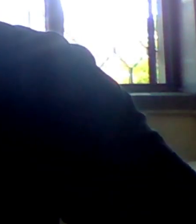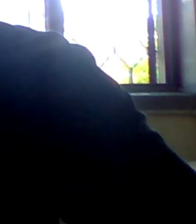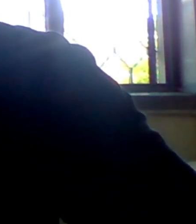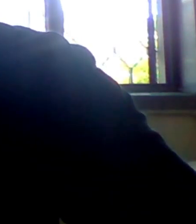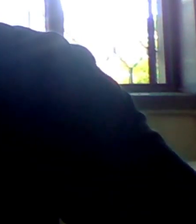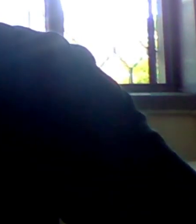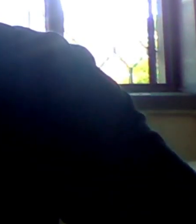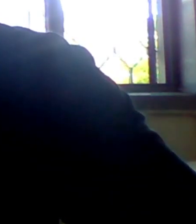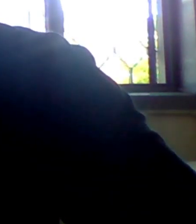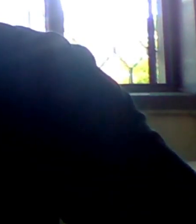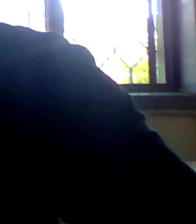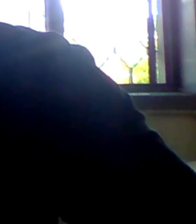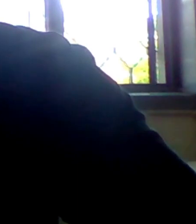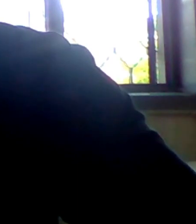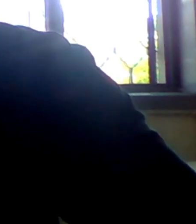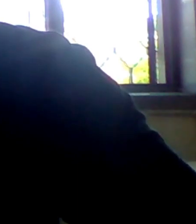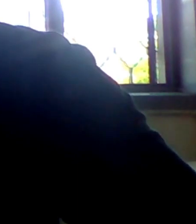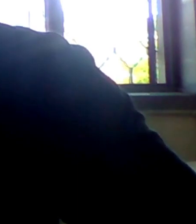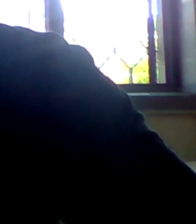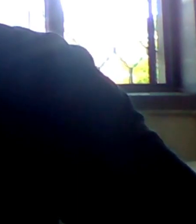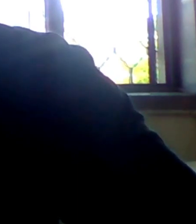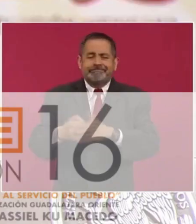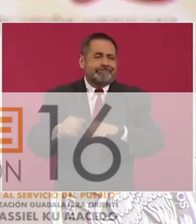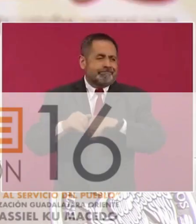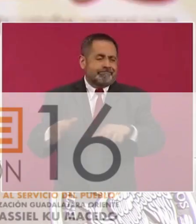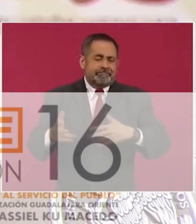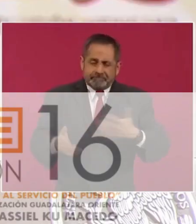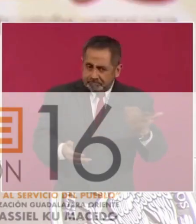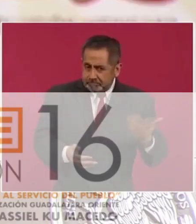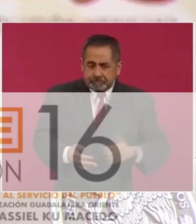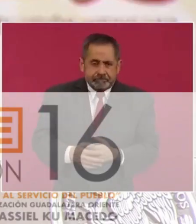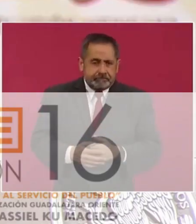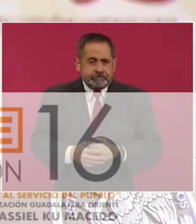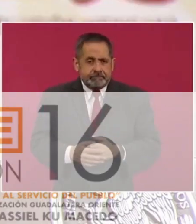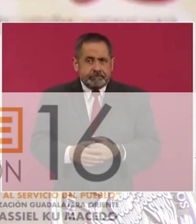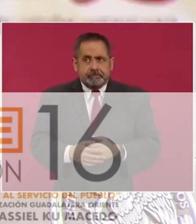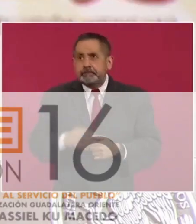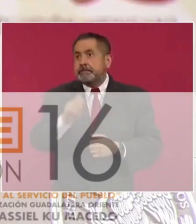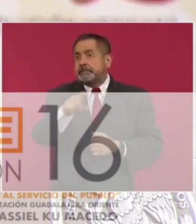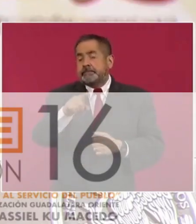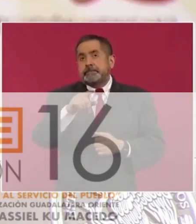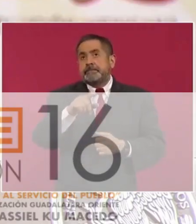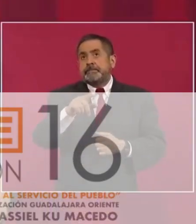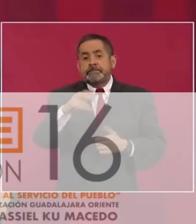trabajando. Les mando un fuerte abrazo, muchas gracias. Hace falta